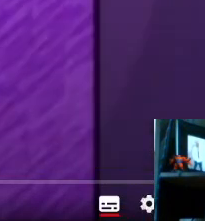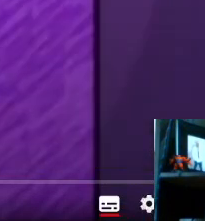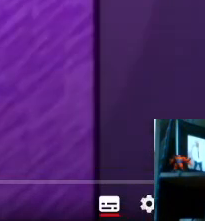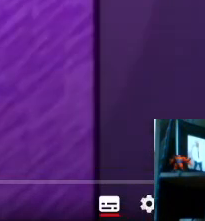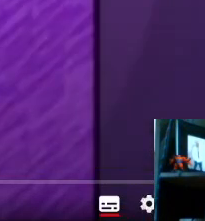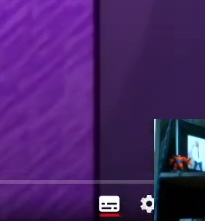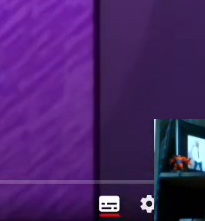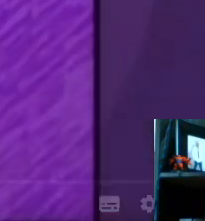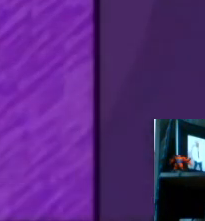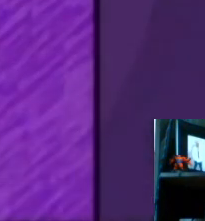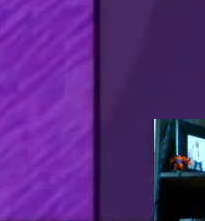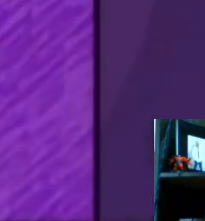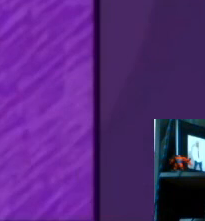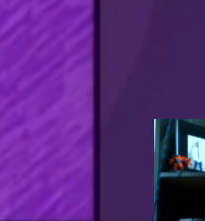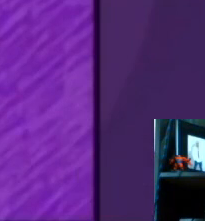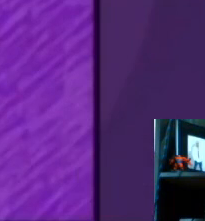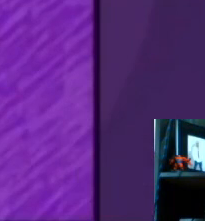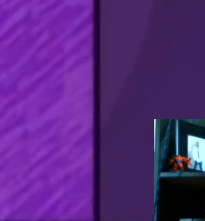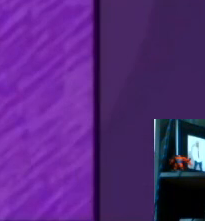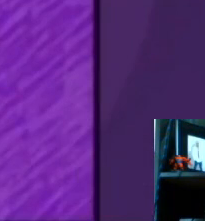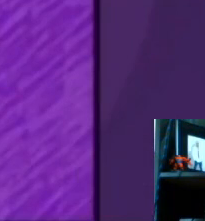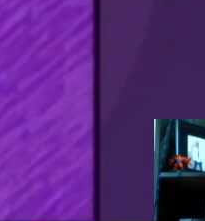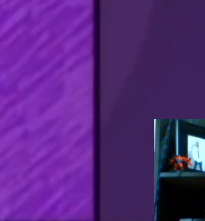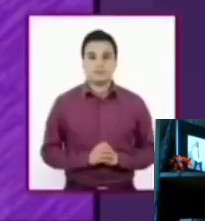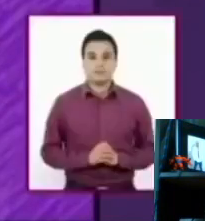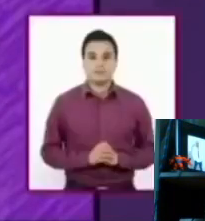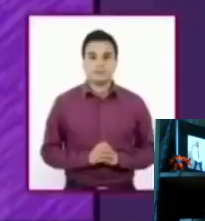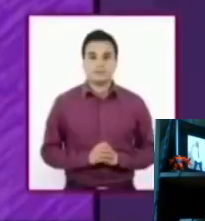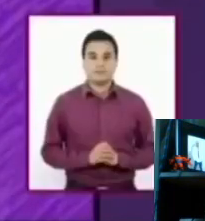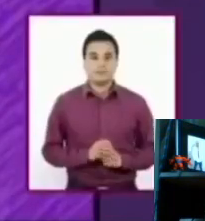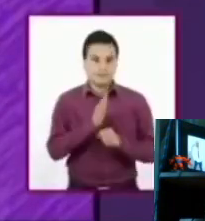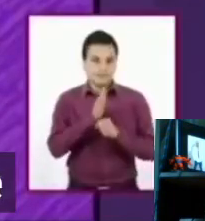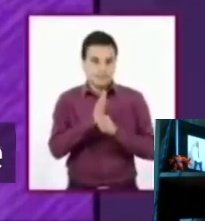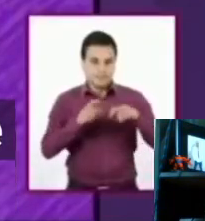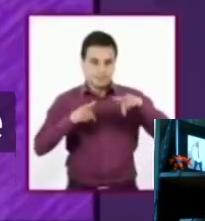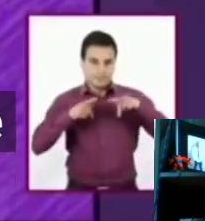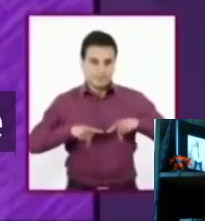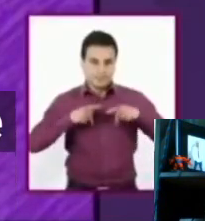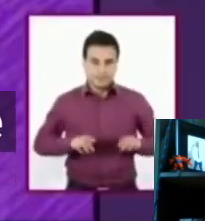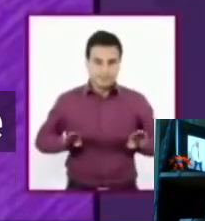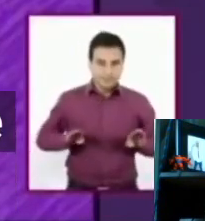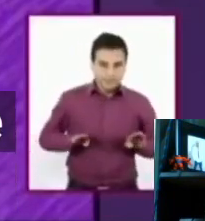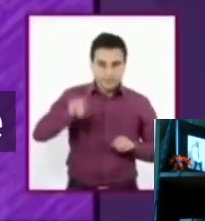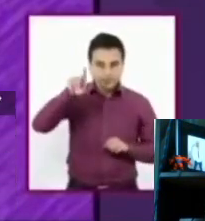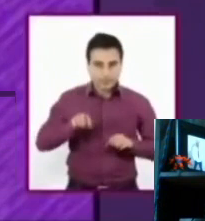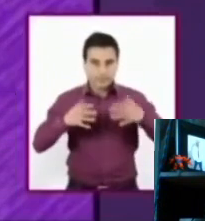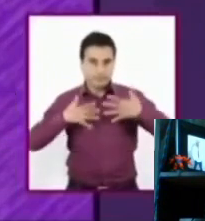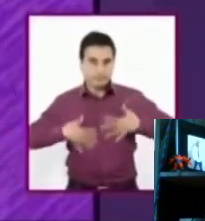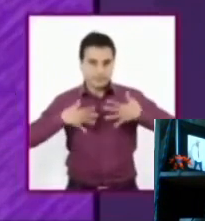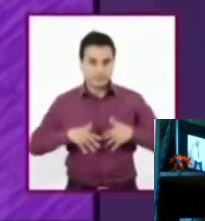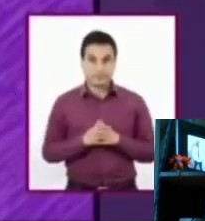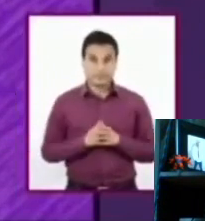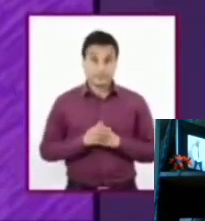frases que se emplean en describir a las personas en inglés escriben título en clouds la descripción física i